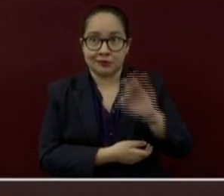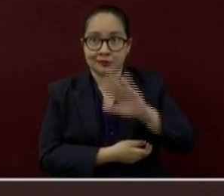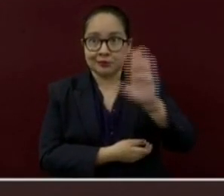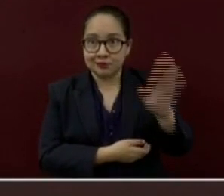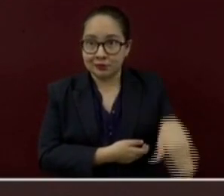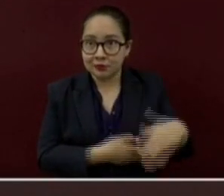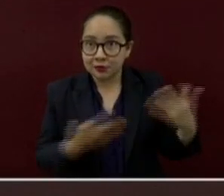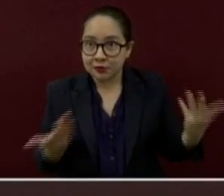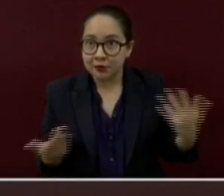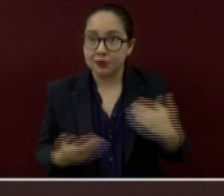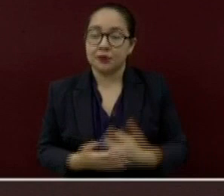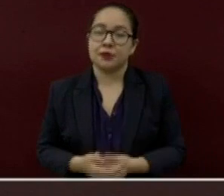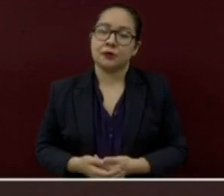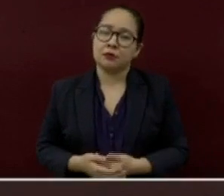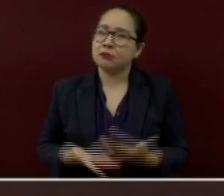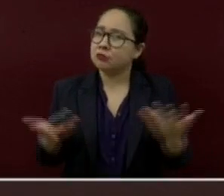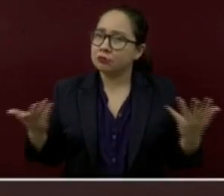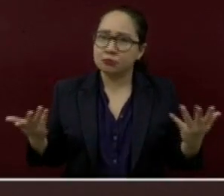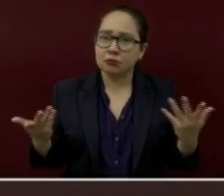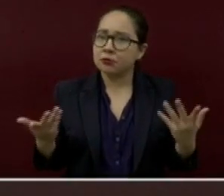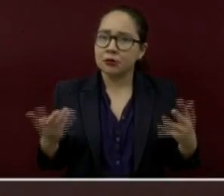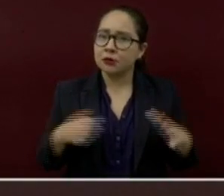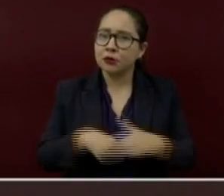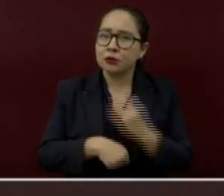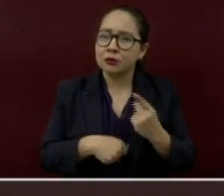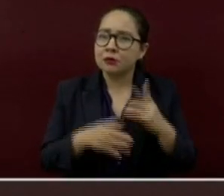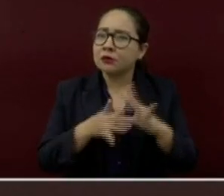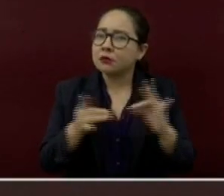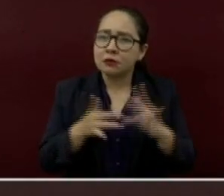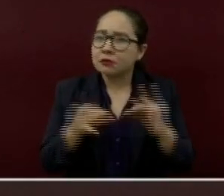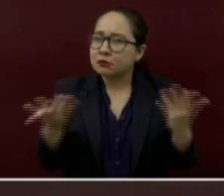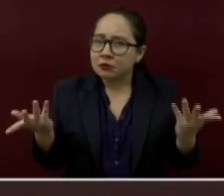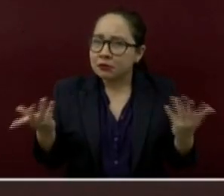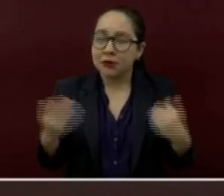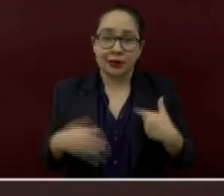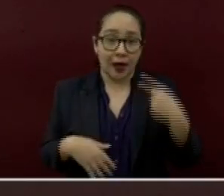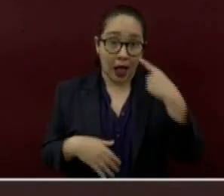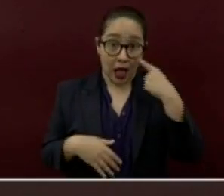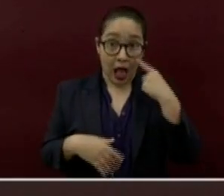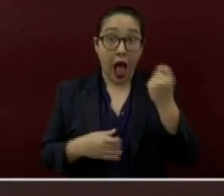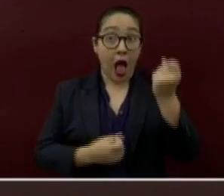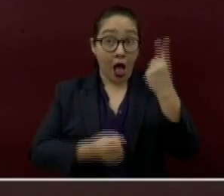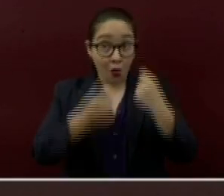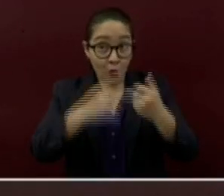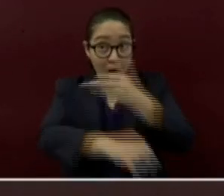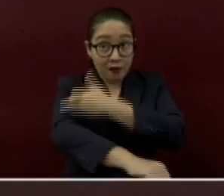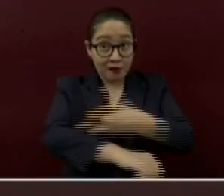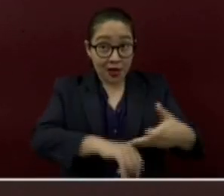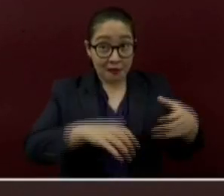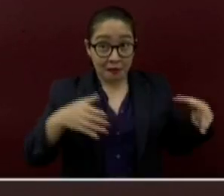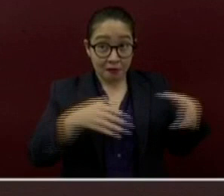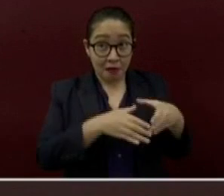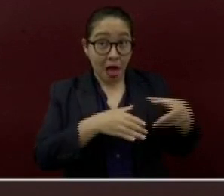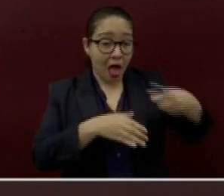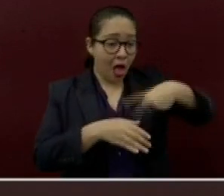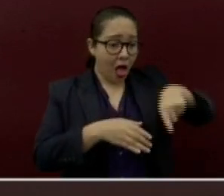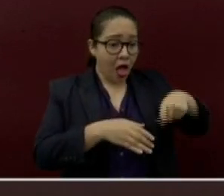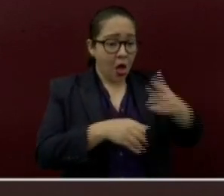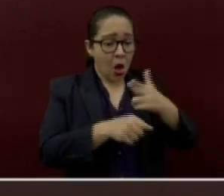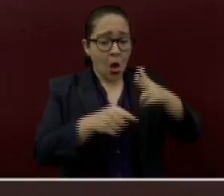subrayó esto porque hemos tenido familias que llevan a pacientes ya al hospital